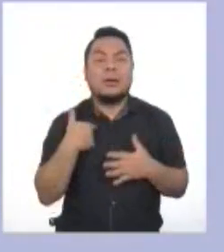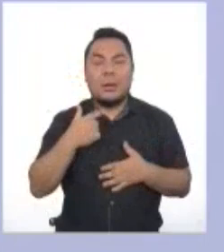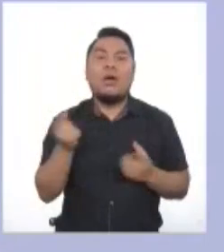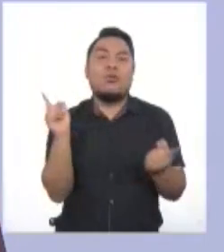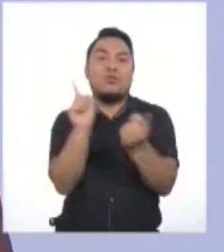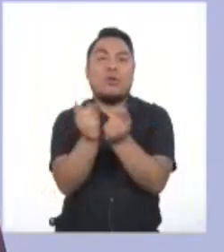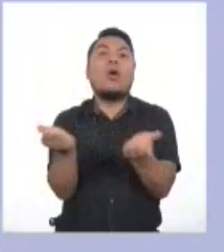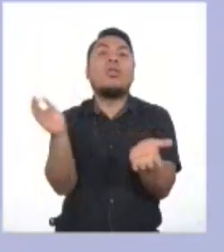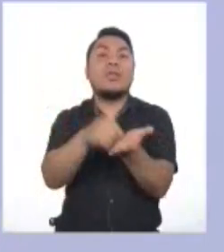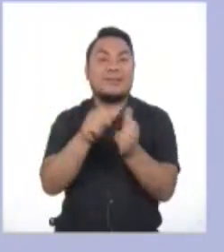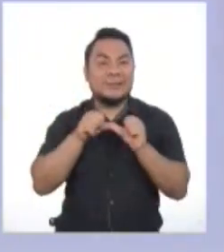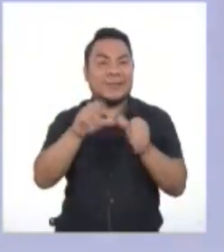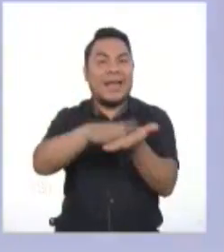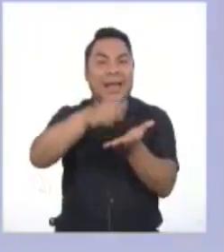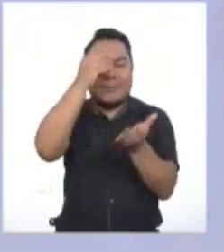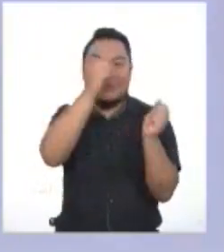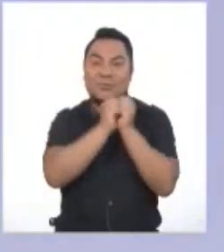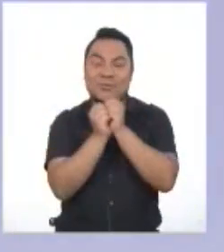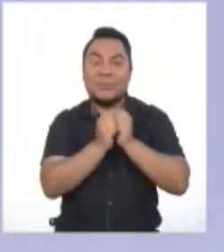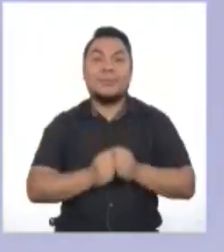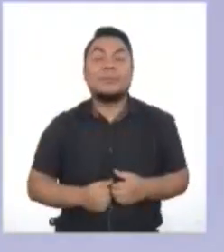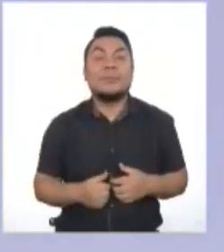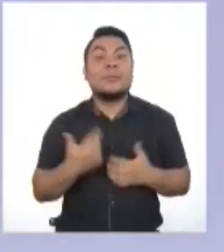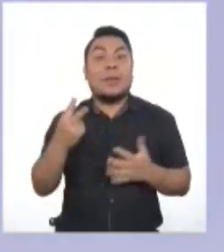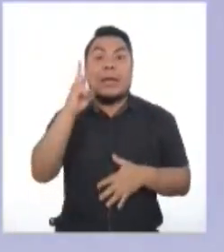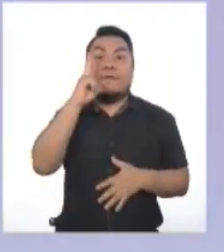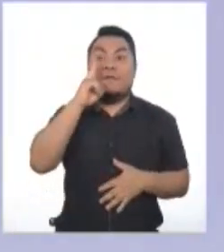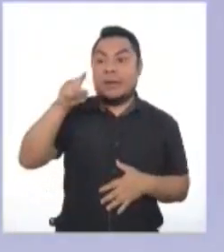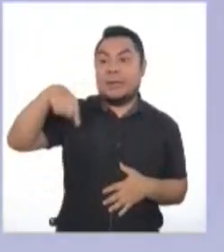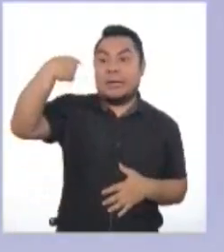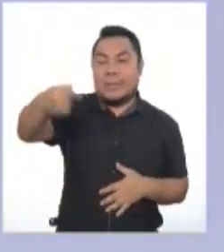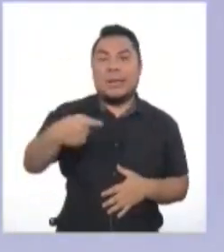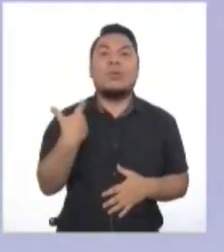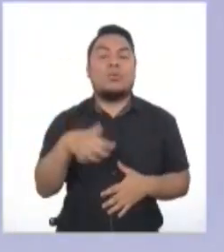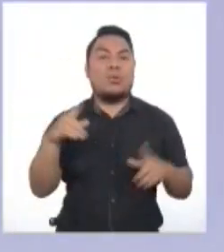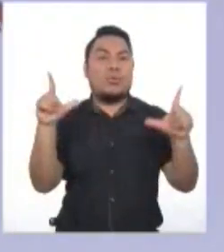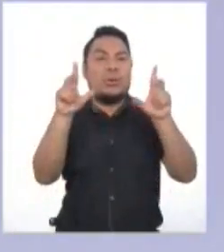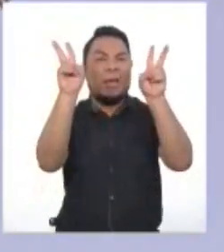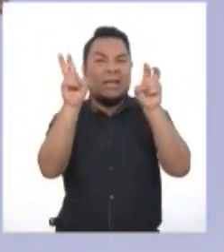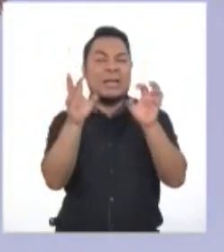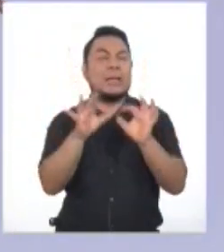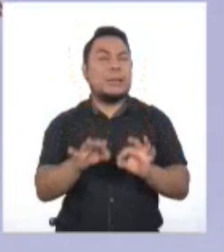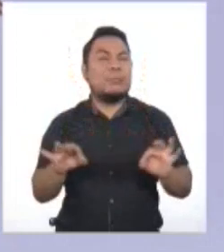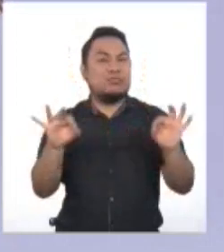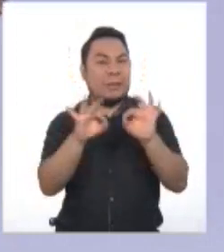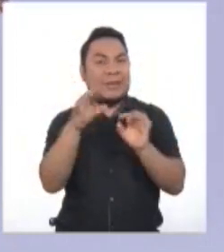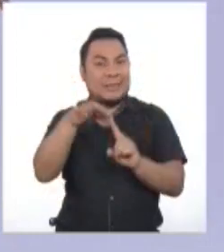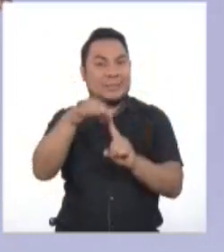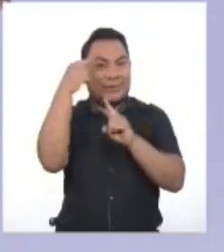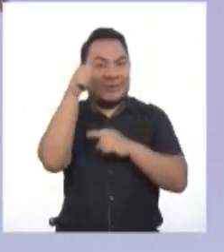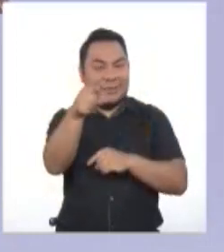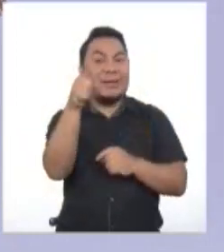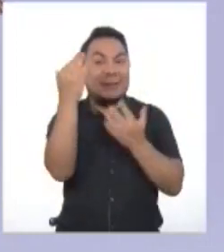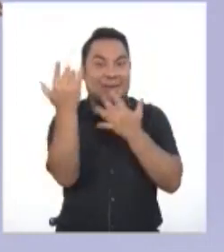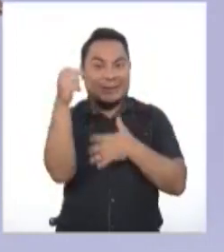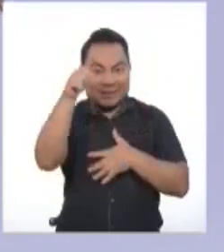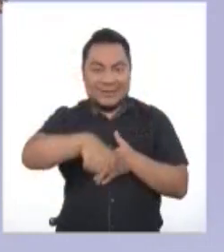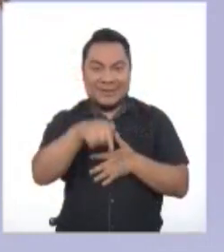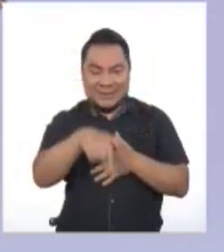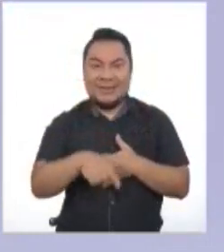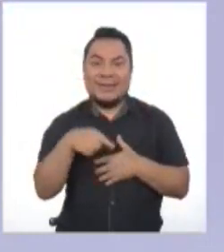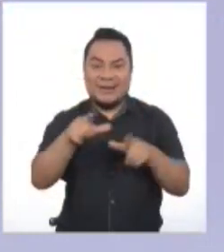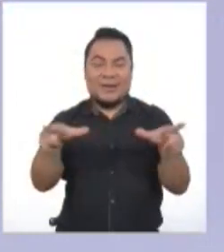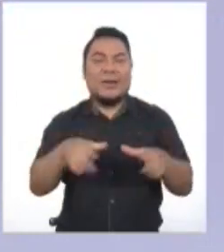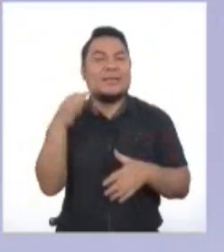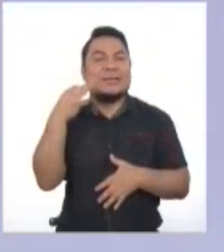nuevo para seguir aprendiendo juntos. El día viernes tendremos un programa muy especial para ustedes, así que los espero aquí, en nuestro